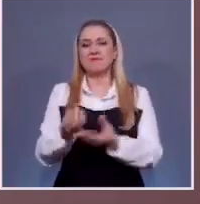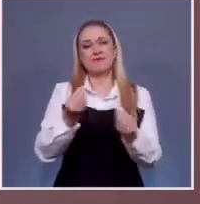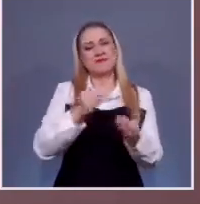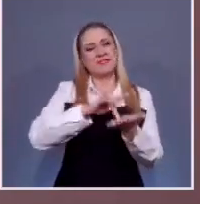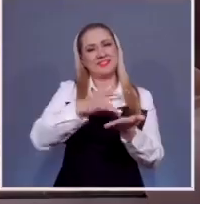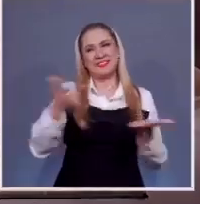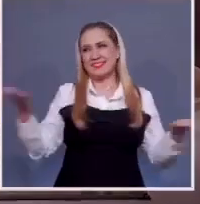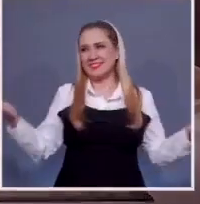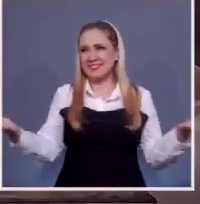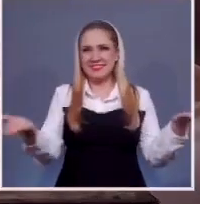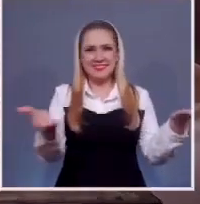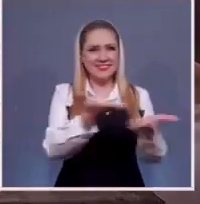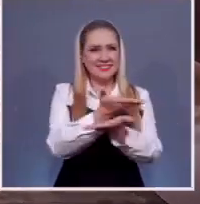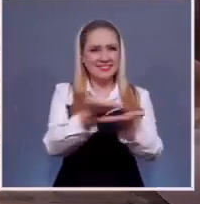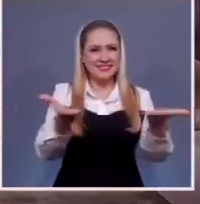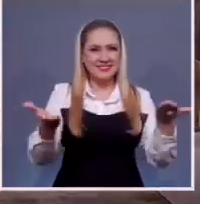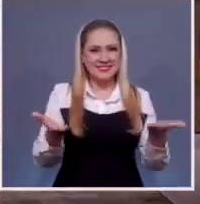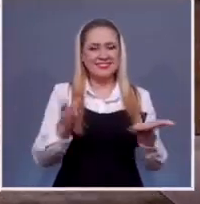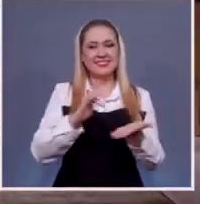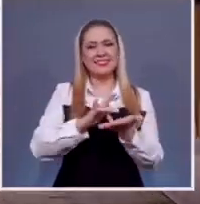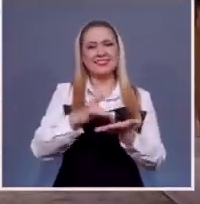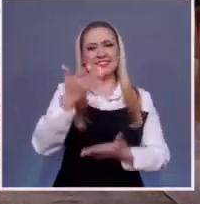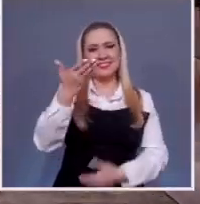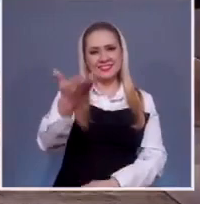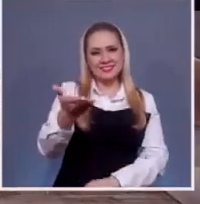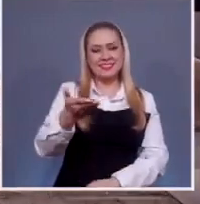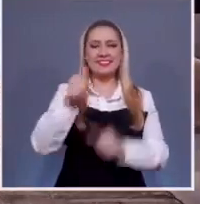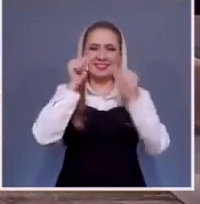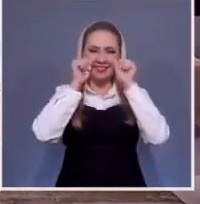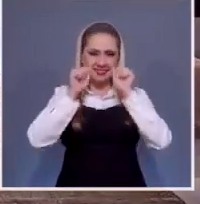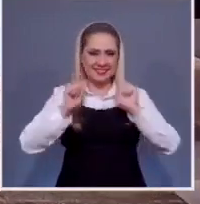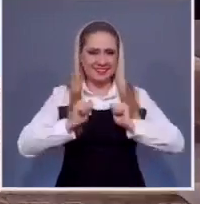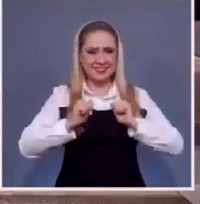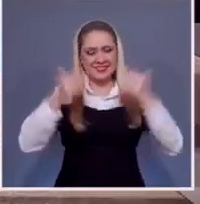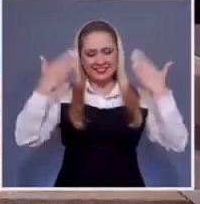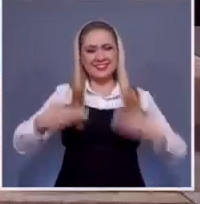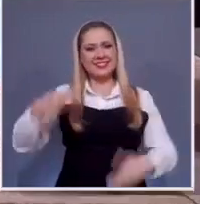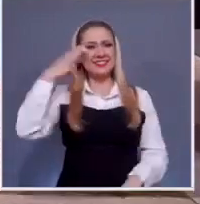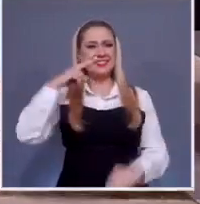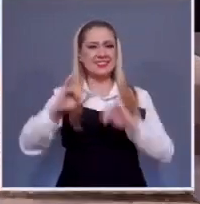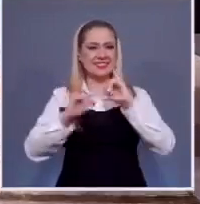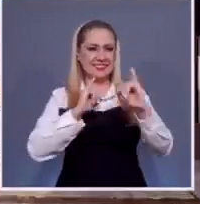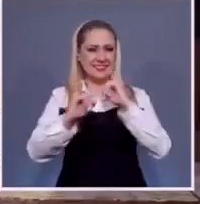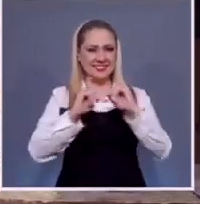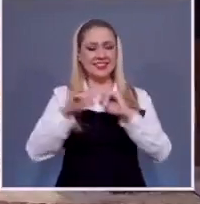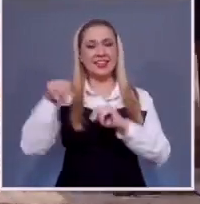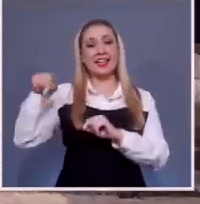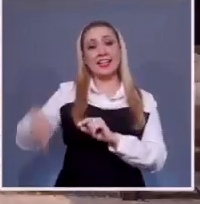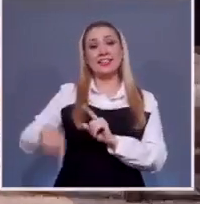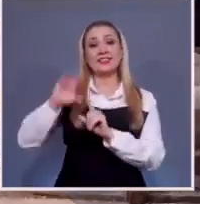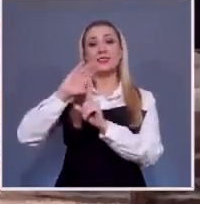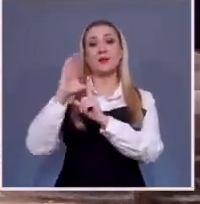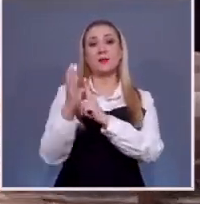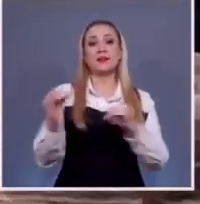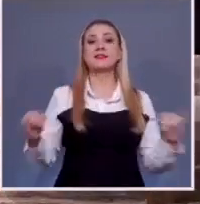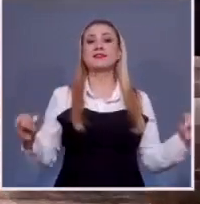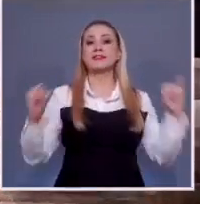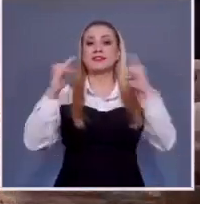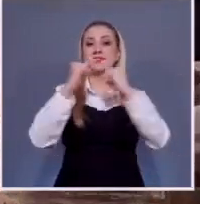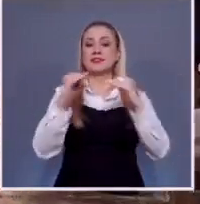de hoy. Gracias también a usted por su atención a este espacio del Comité Interinstitucional de Igualdad de Género